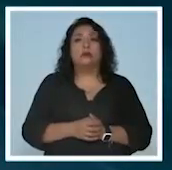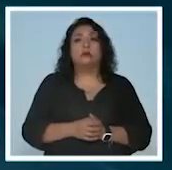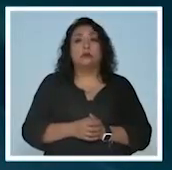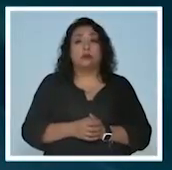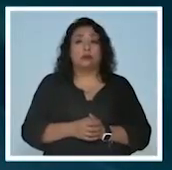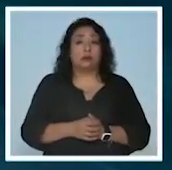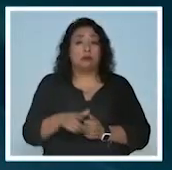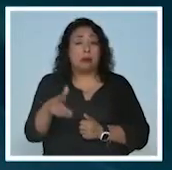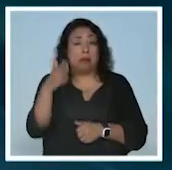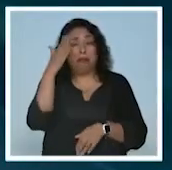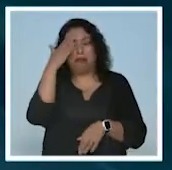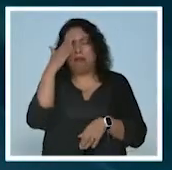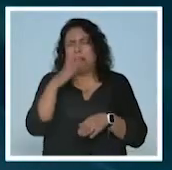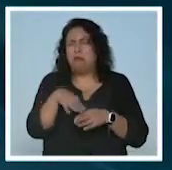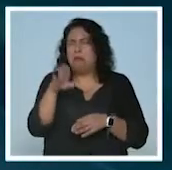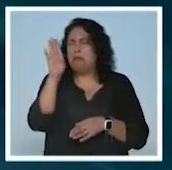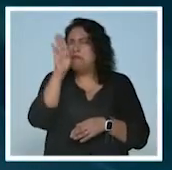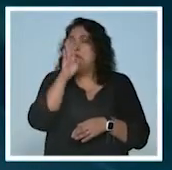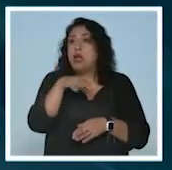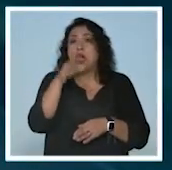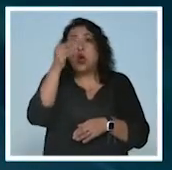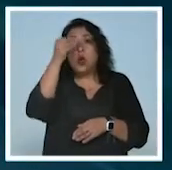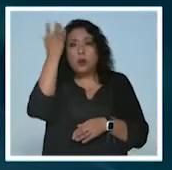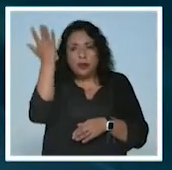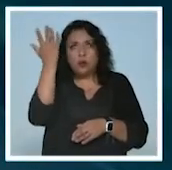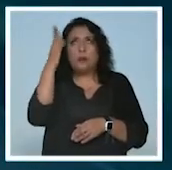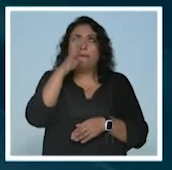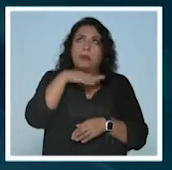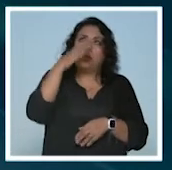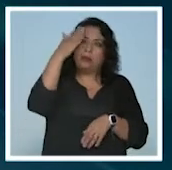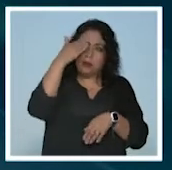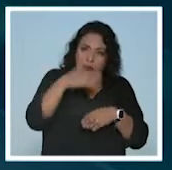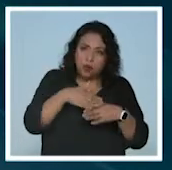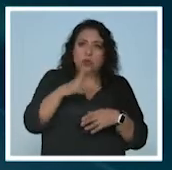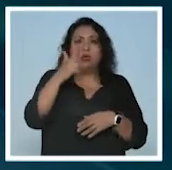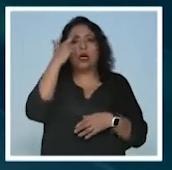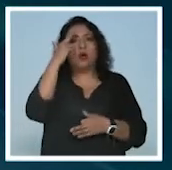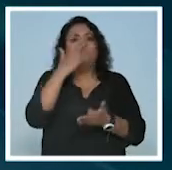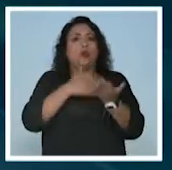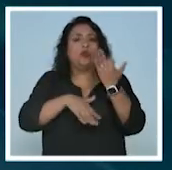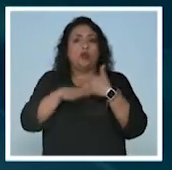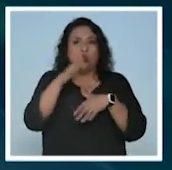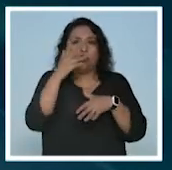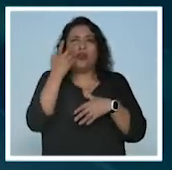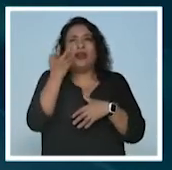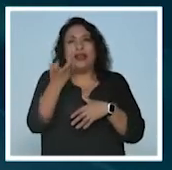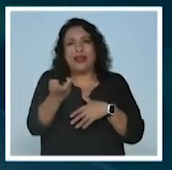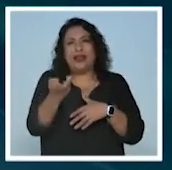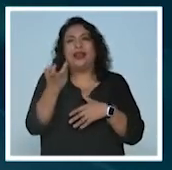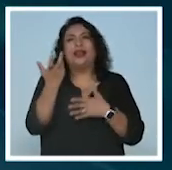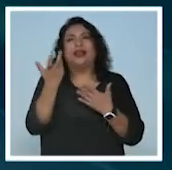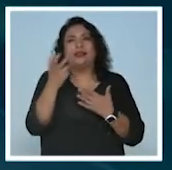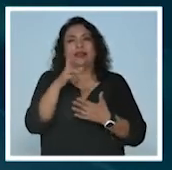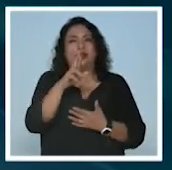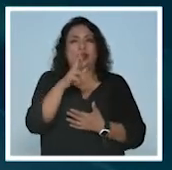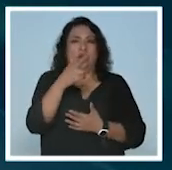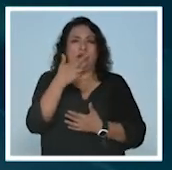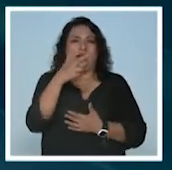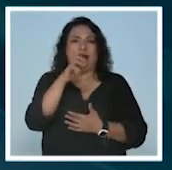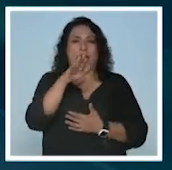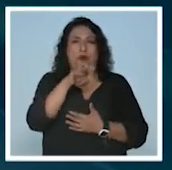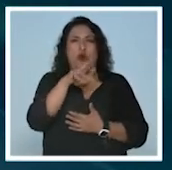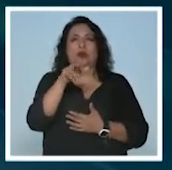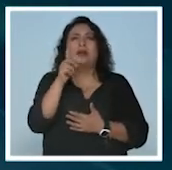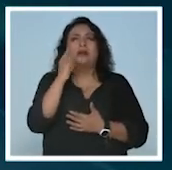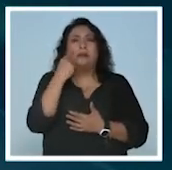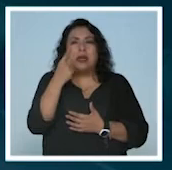Tenía tan mala memoria que se olvidó de que tenía mala memoria y se acordó de todo. Esta greguería de Ramón Gómez de la Serna nos introduce a uno de